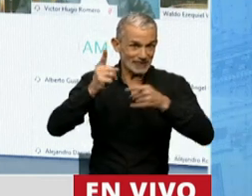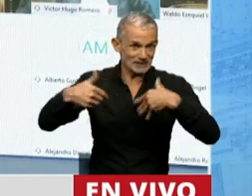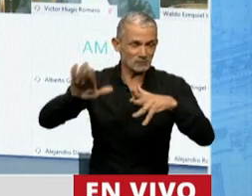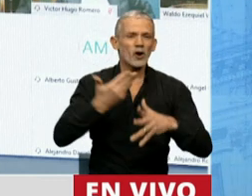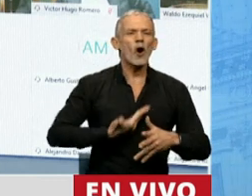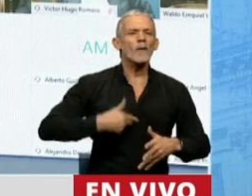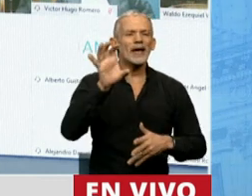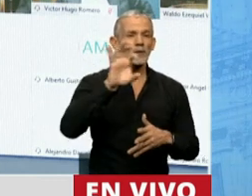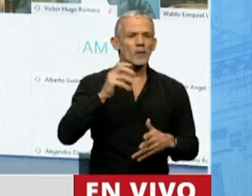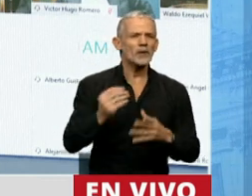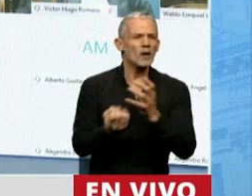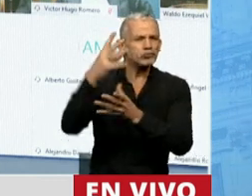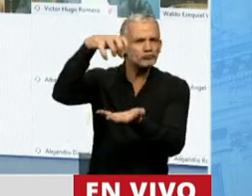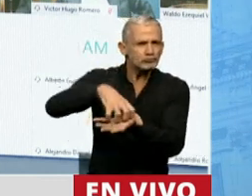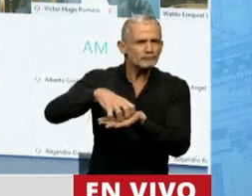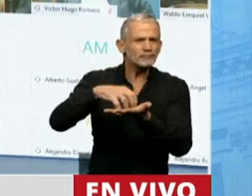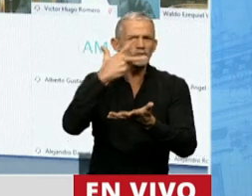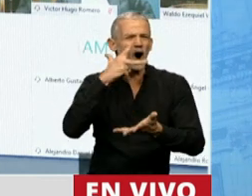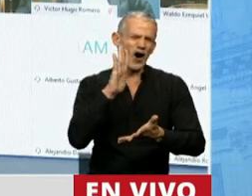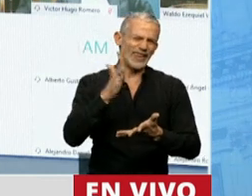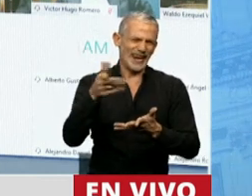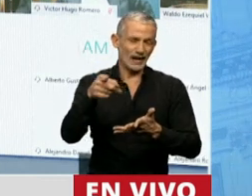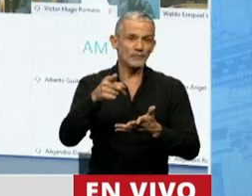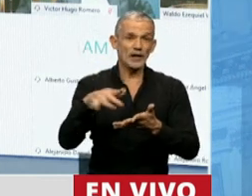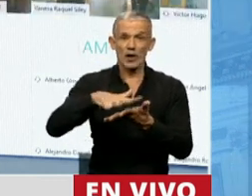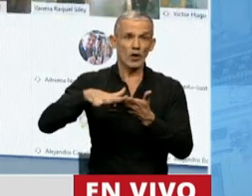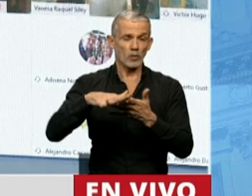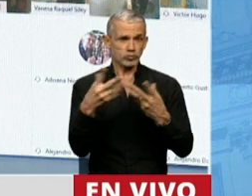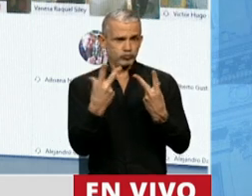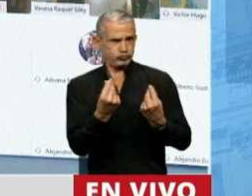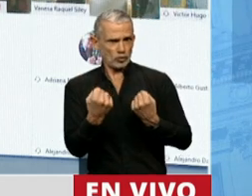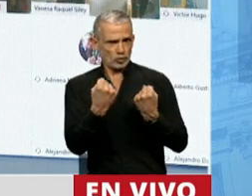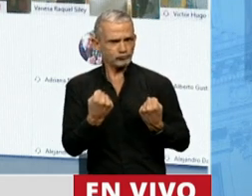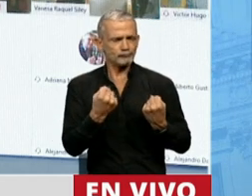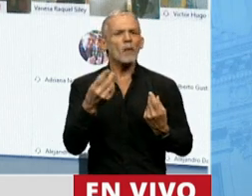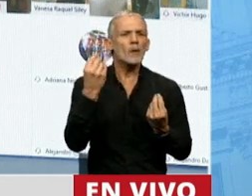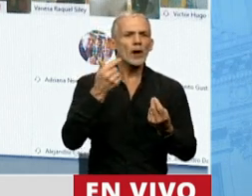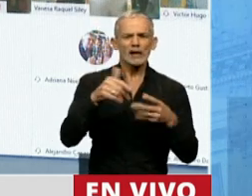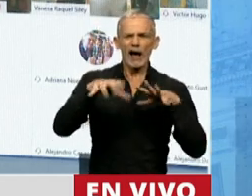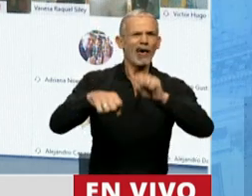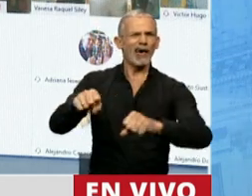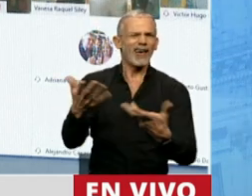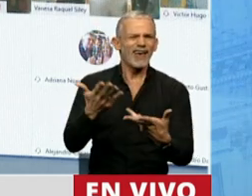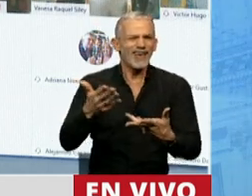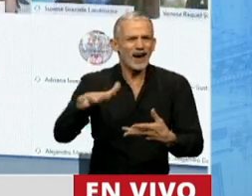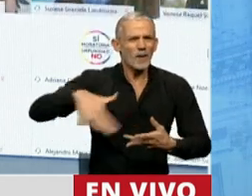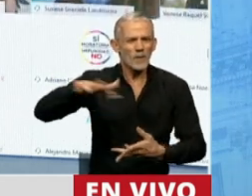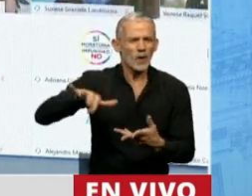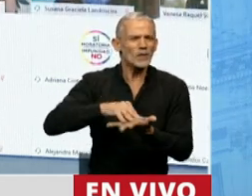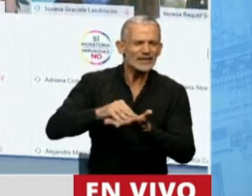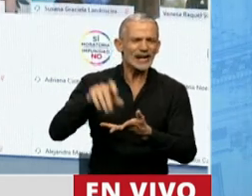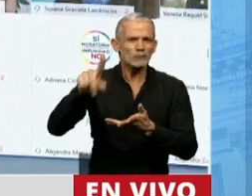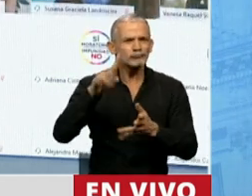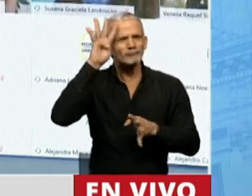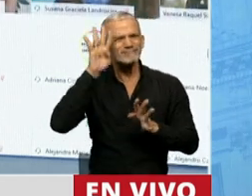de la provincia era una hostería en la localidad las comunidades se oponían porque decían que eso iba a invadir y además iba a a generar